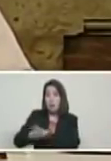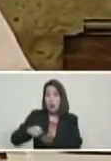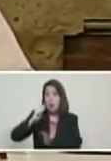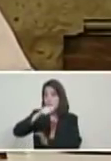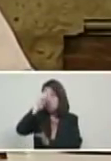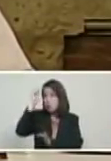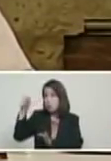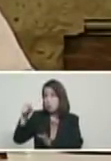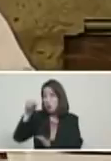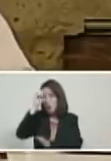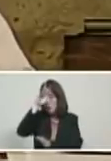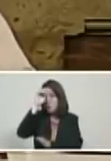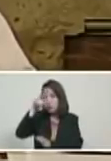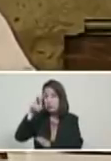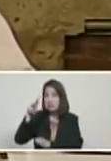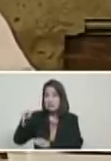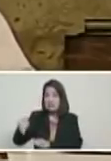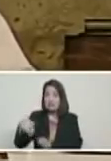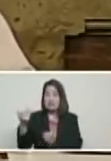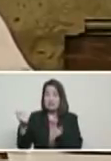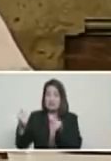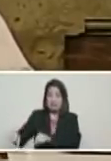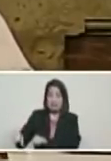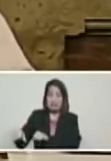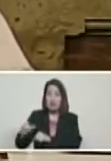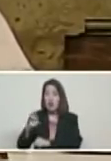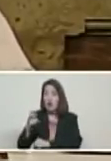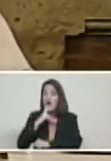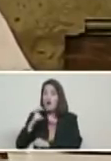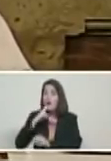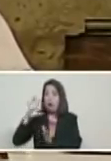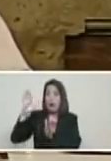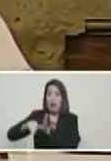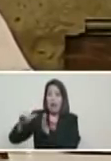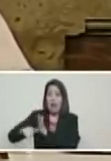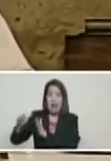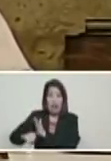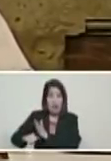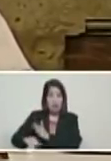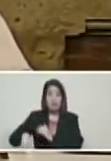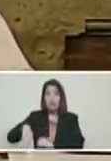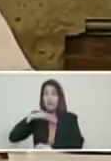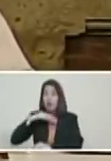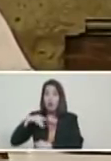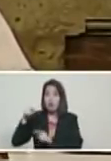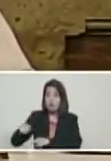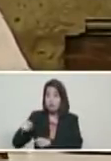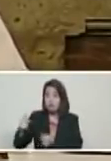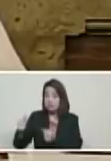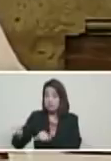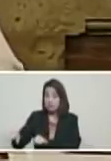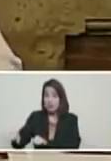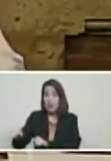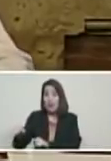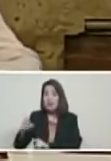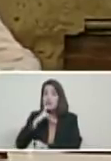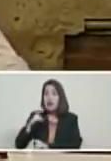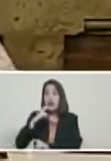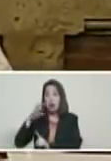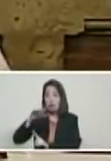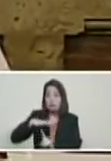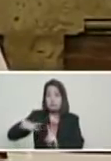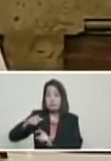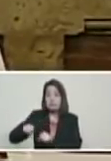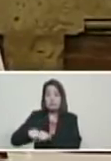mafias más putrefactas, más criminales y más contaminantes del oro. Esa es la